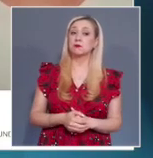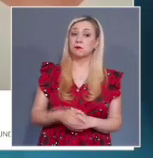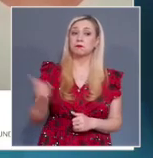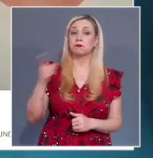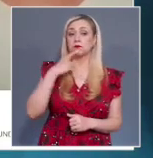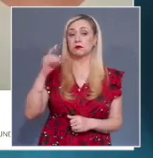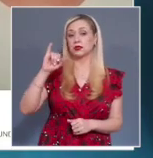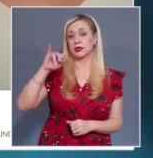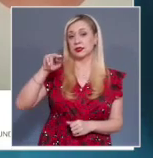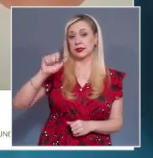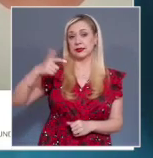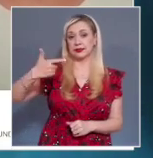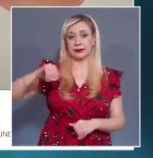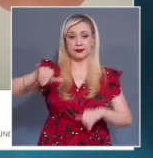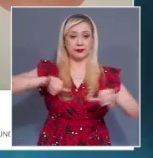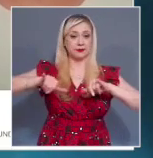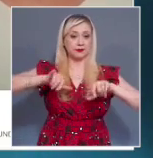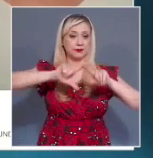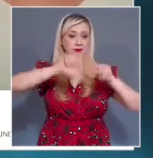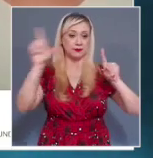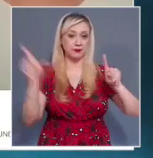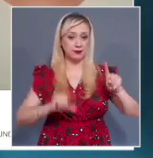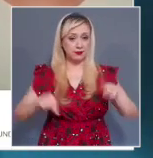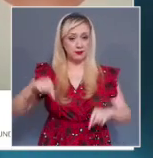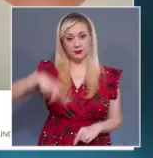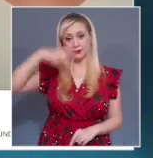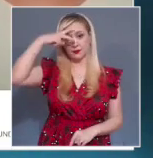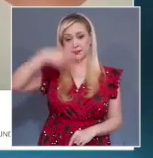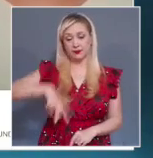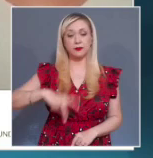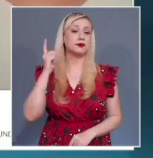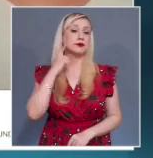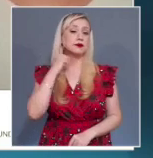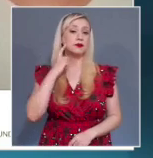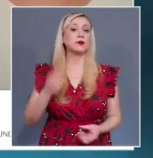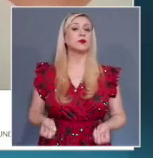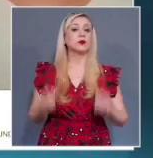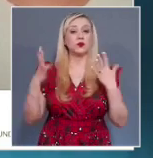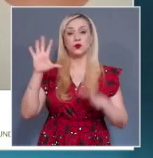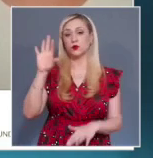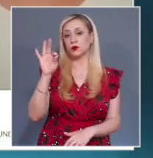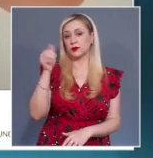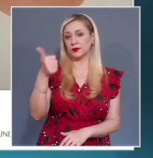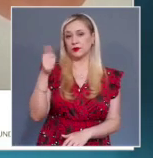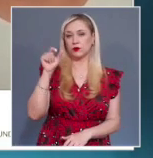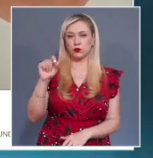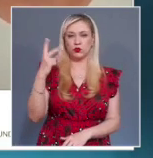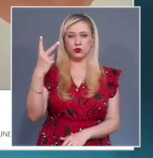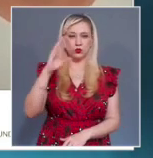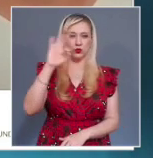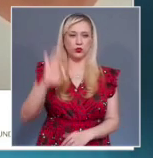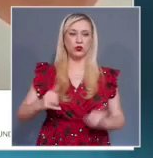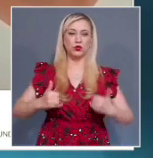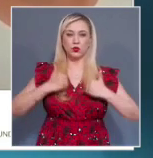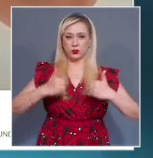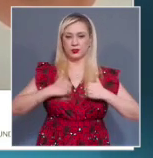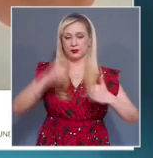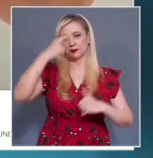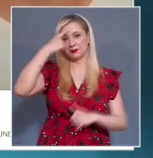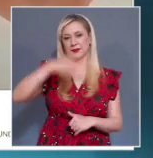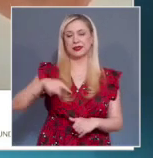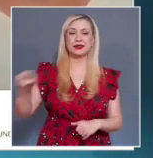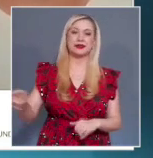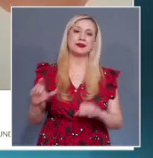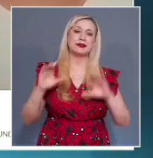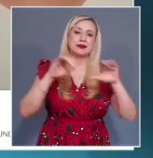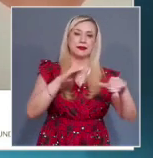de Estadística de México, el 46.2% de los jóvenes que han participado en el programa